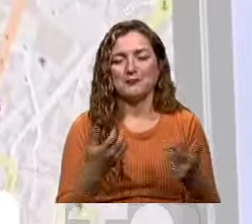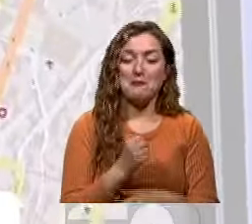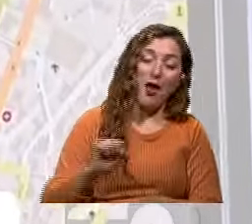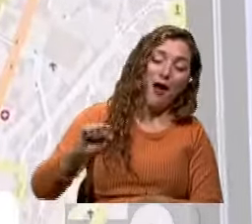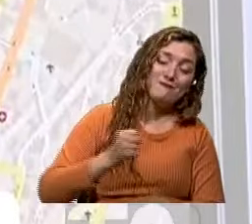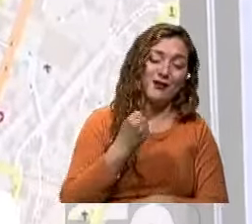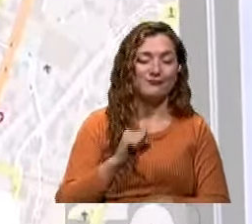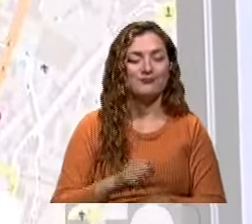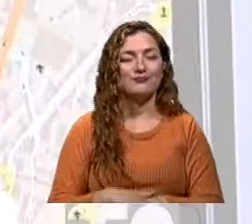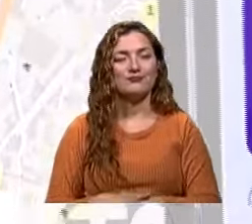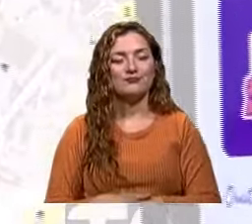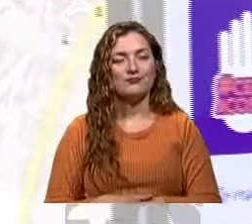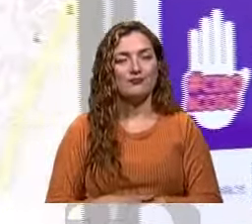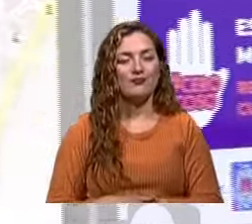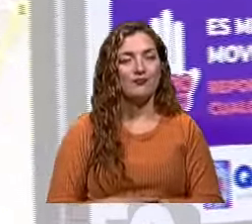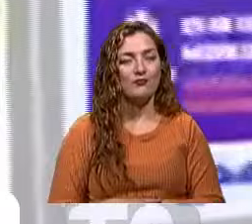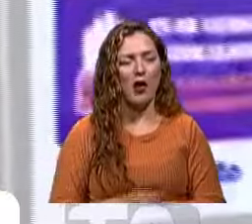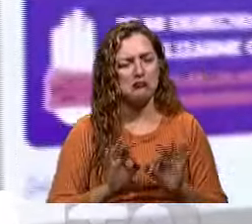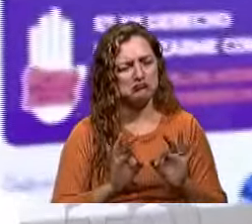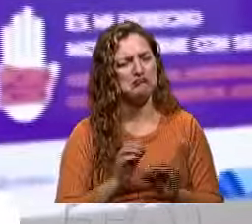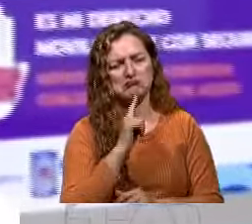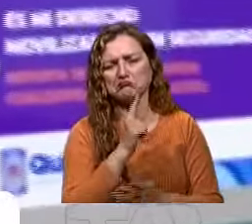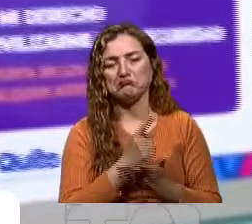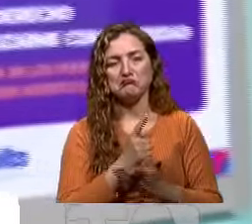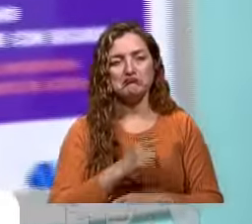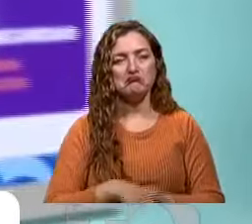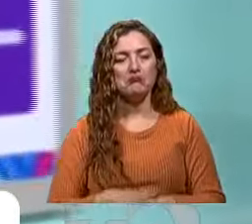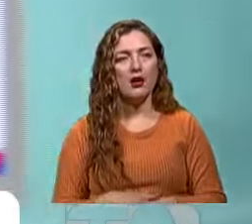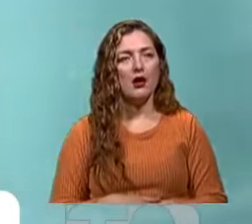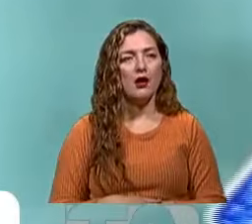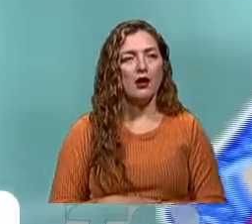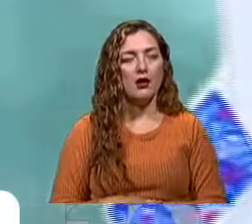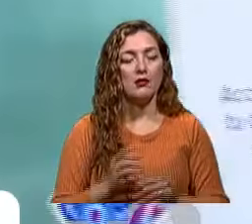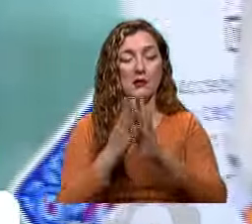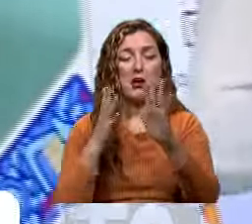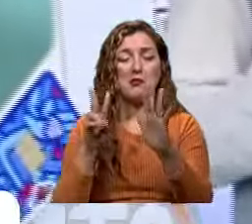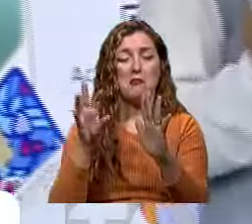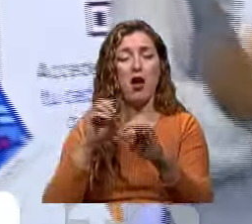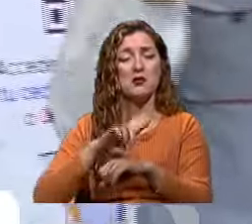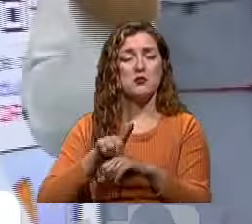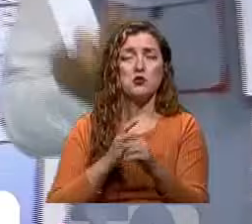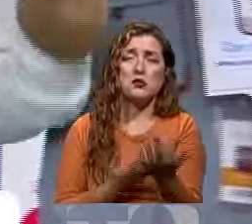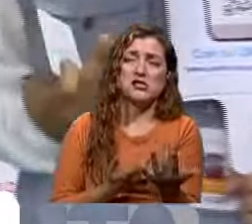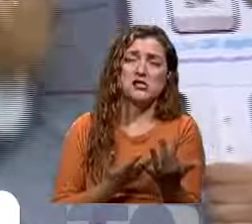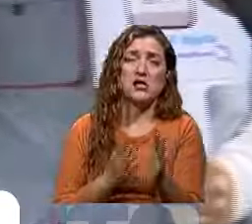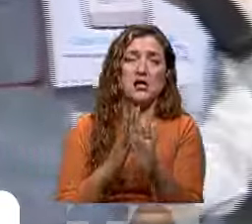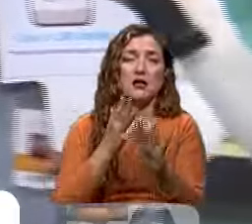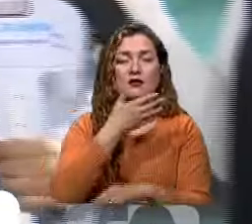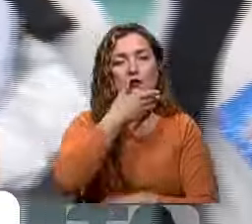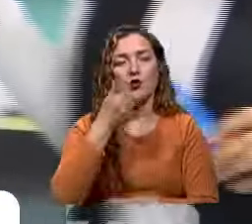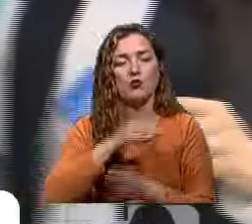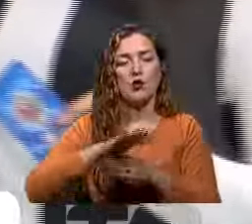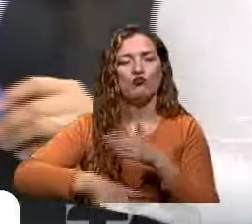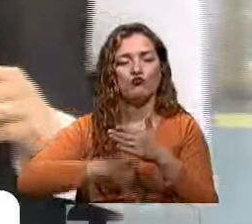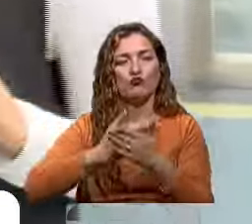paseíto en el metro de Quito. Exactamente, hemos tenido casi filas de 20 minutos dentro de nuestras estaciones. Por tal motivo, les